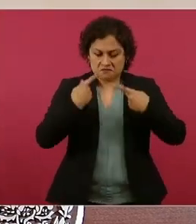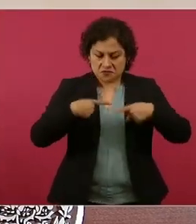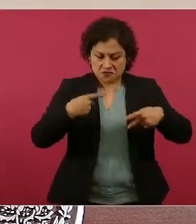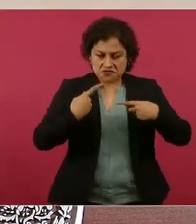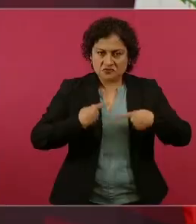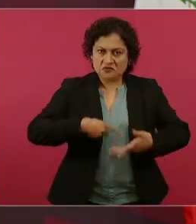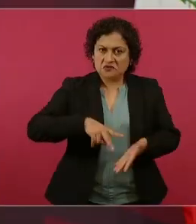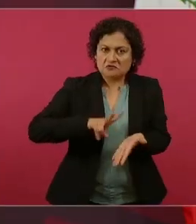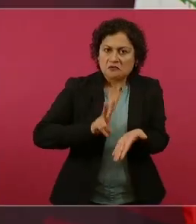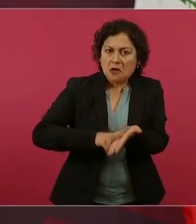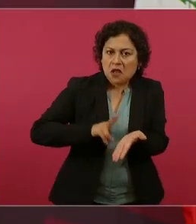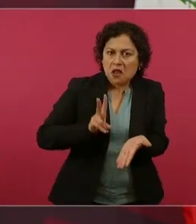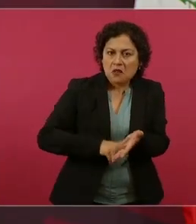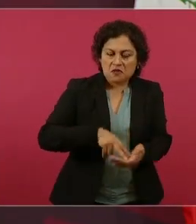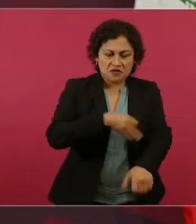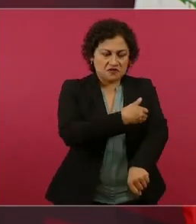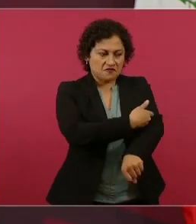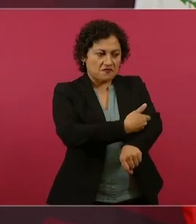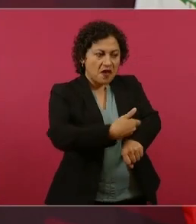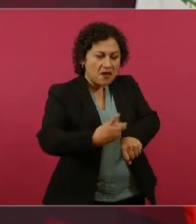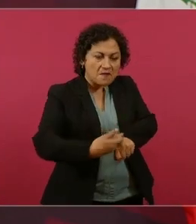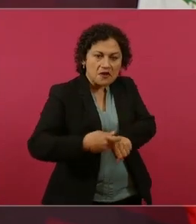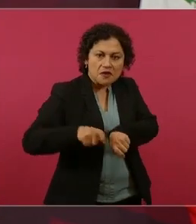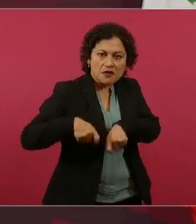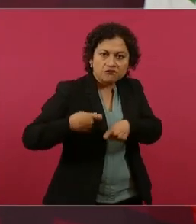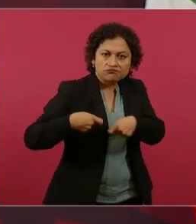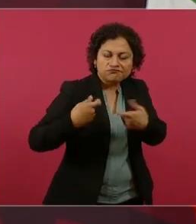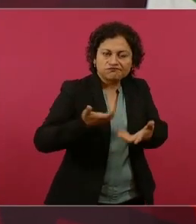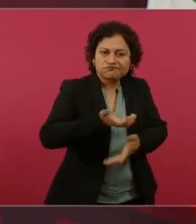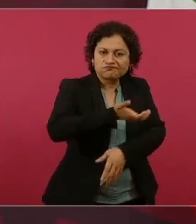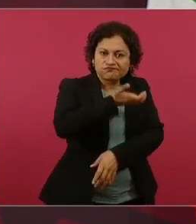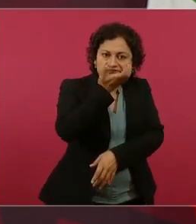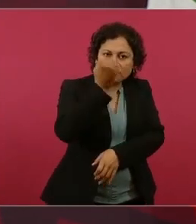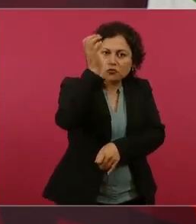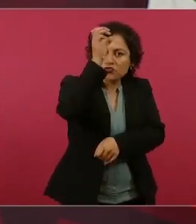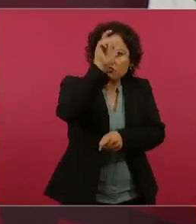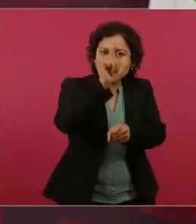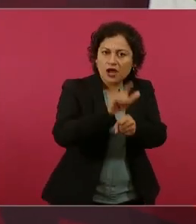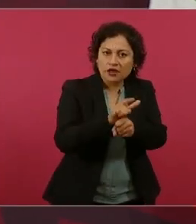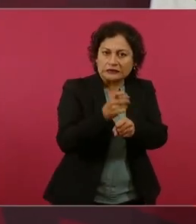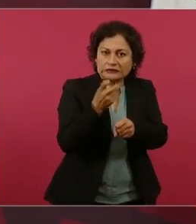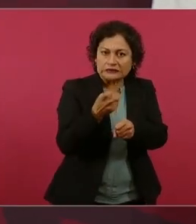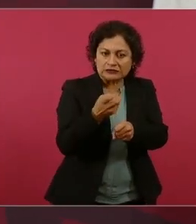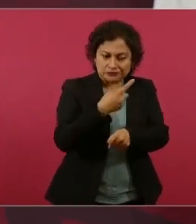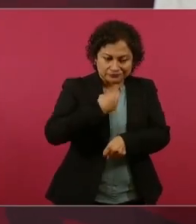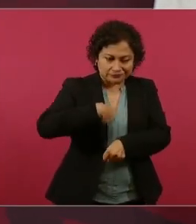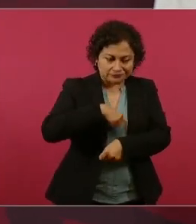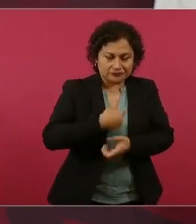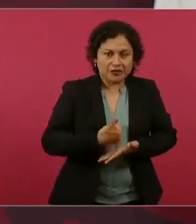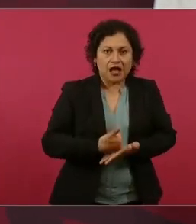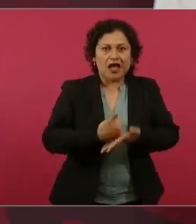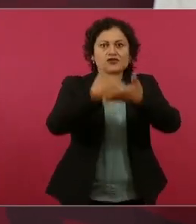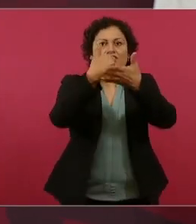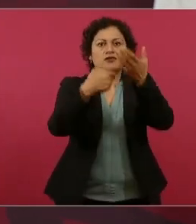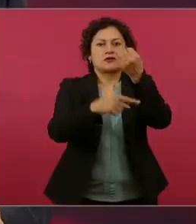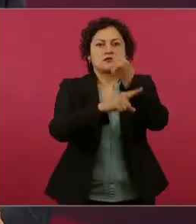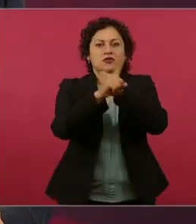esto, eso es lo que nos ayuda. Y por eso también la campaña de